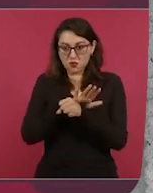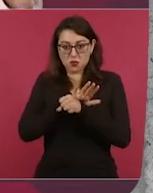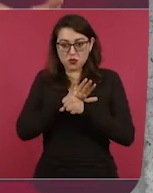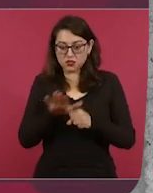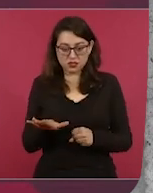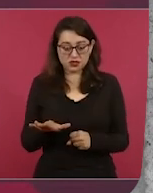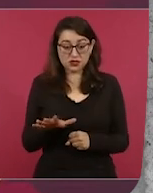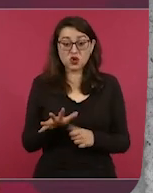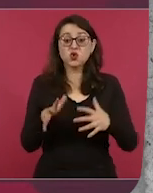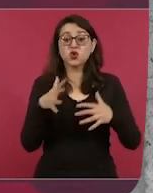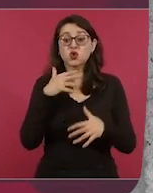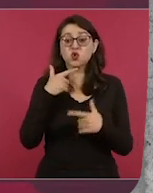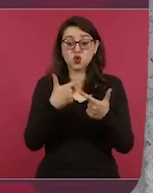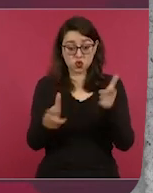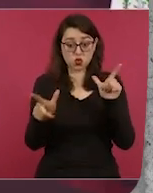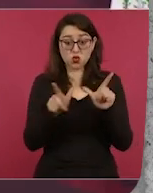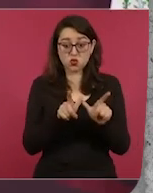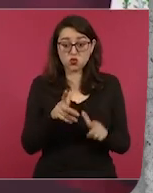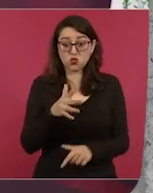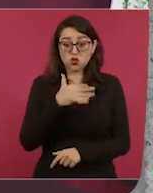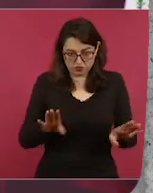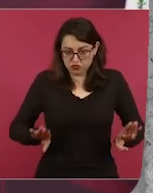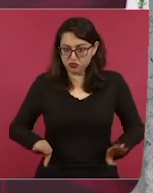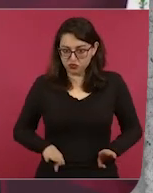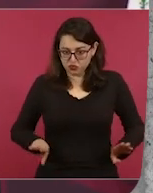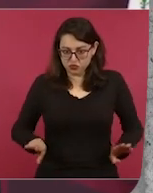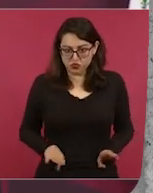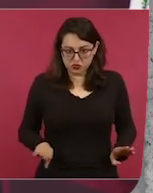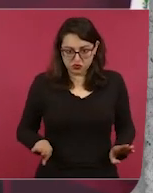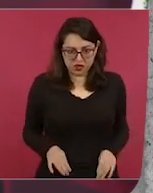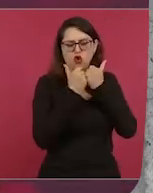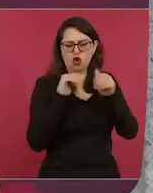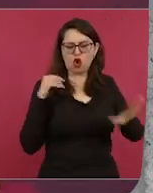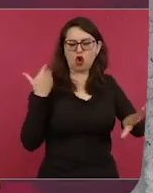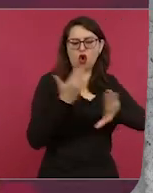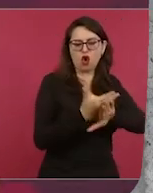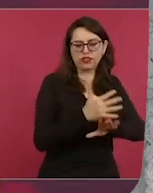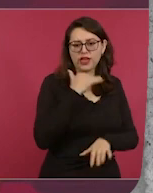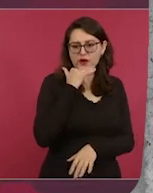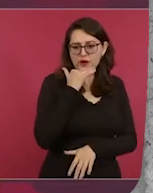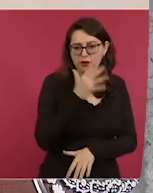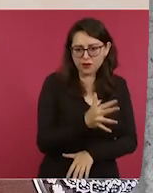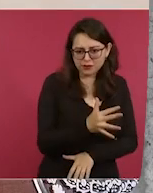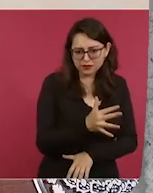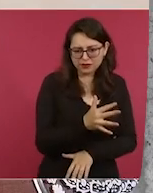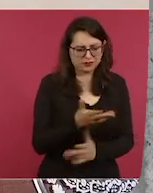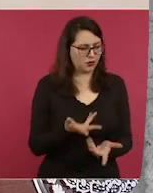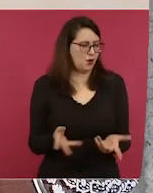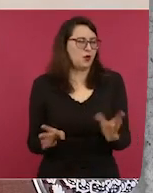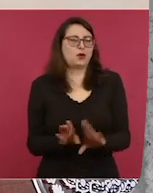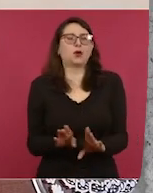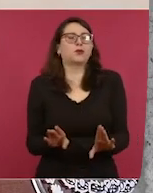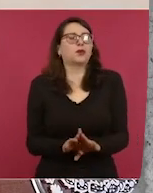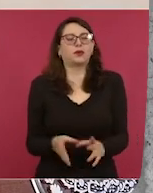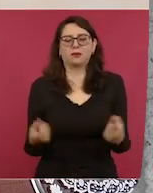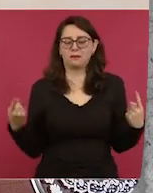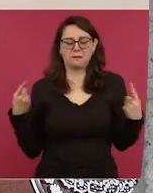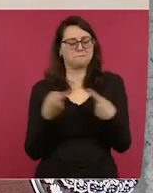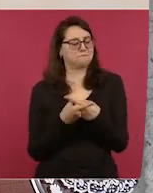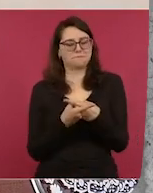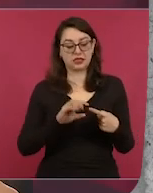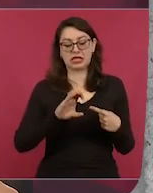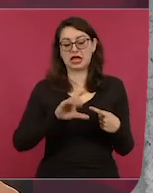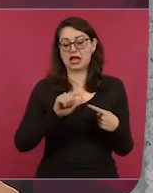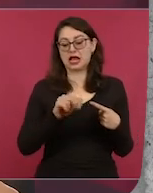los corruptos tienen una asociación para combatir la corrupción Claudio González y la señora este